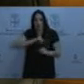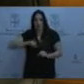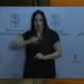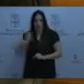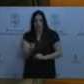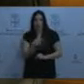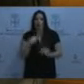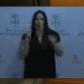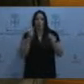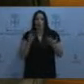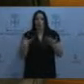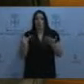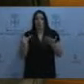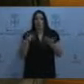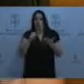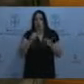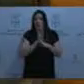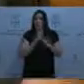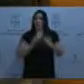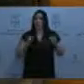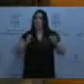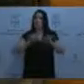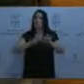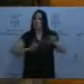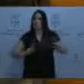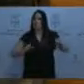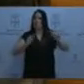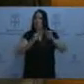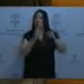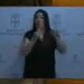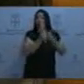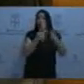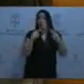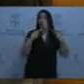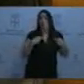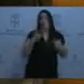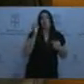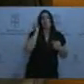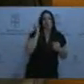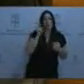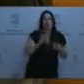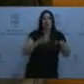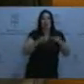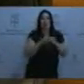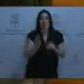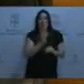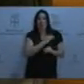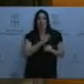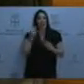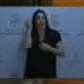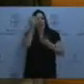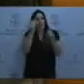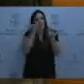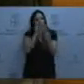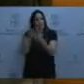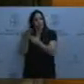que compartimos buena parte de esta Cámara, tanto con la diputada y el grupo interpelante, todos los argumentos que aquí